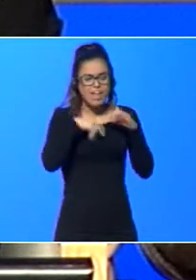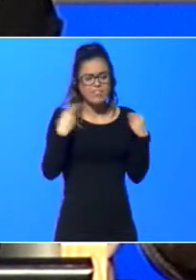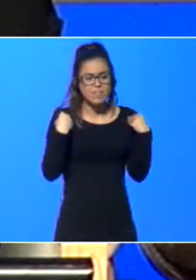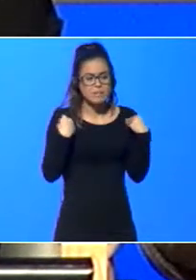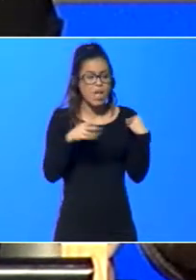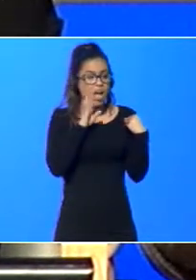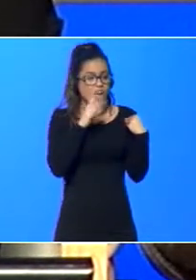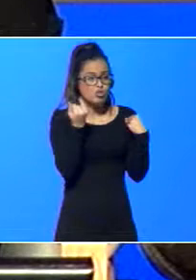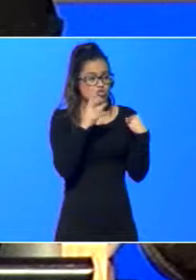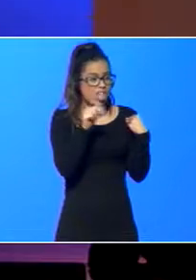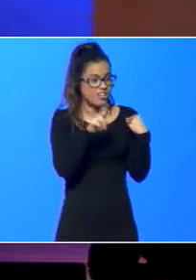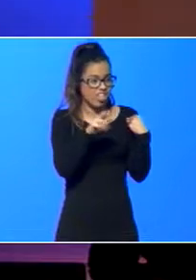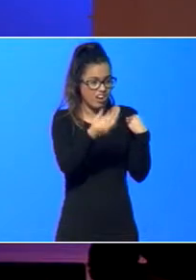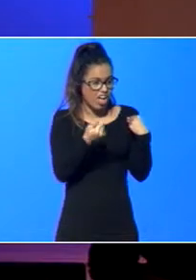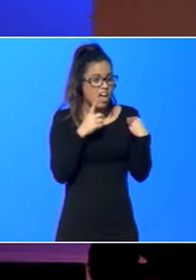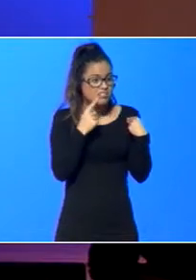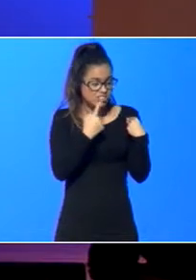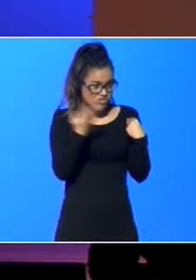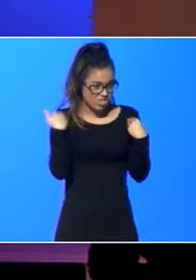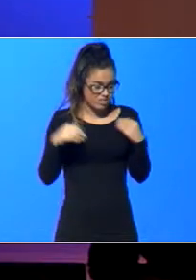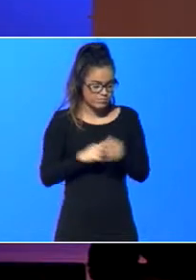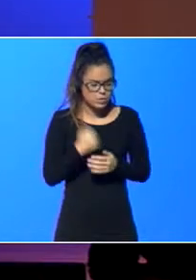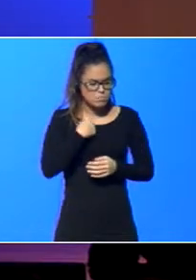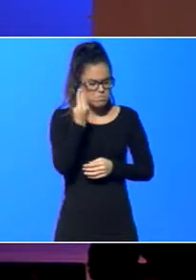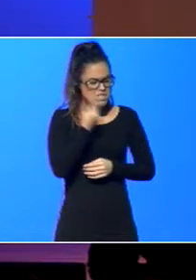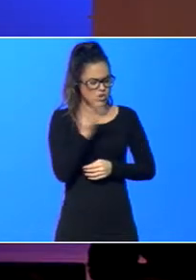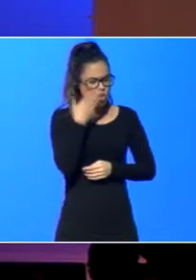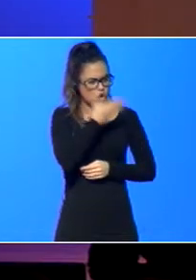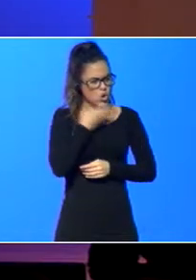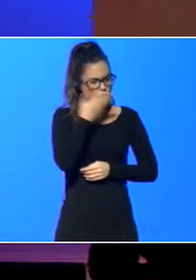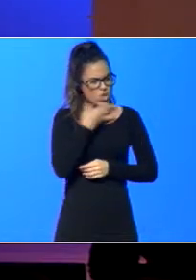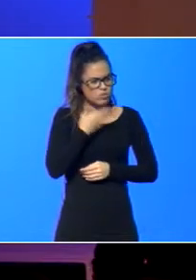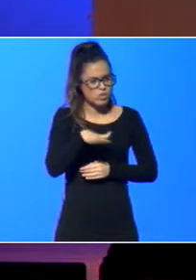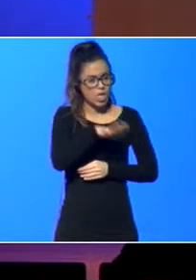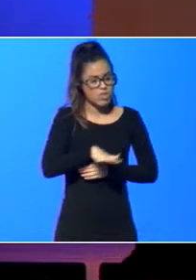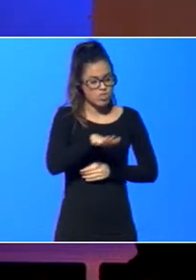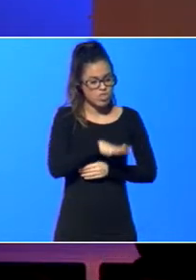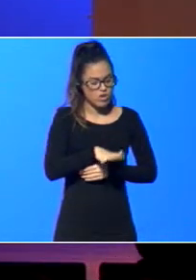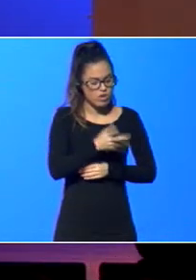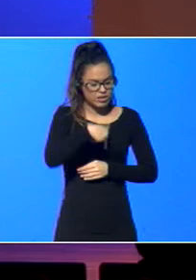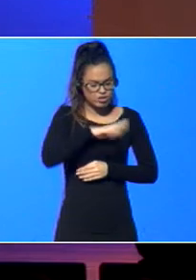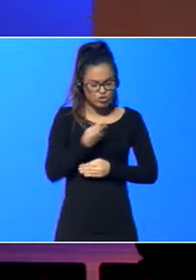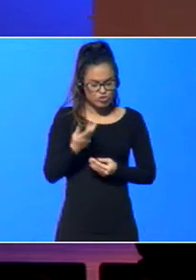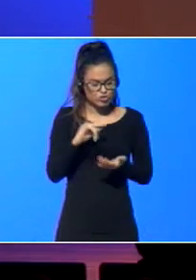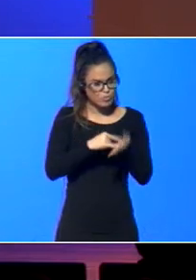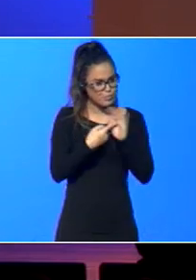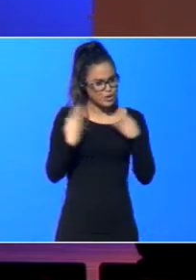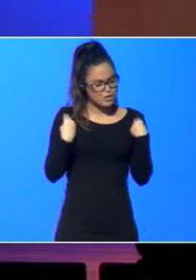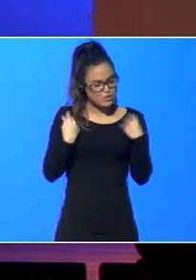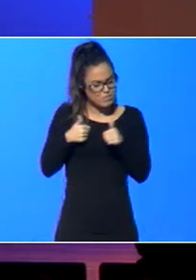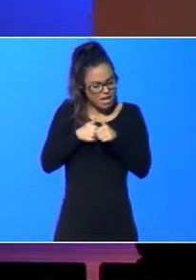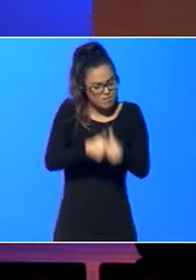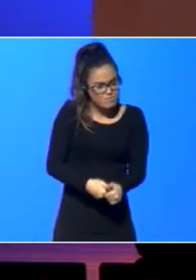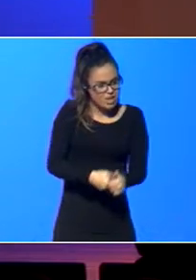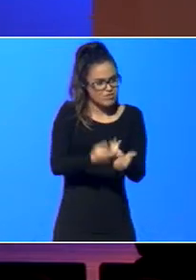Joserra. Sí, y en ese sentido, yo pienso que la escuela es el espacio donde acompañamos proyectos de vida, la construcción de proyectos de